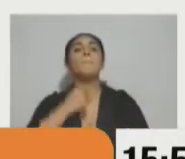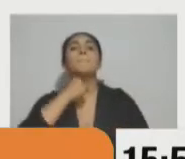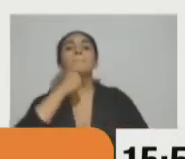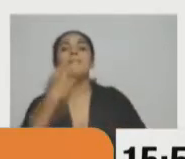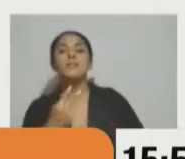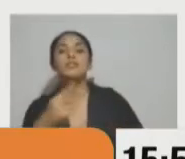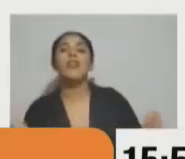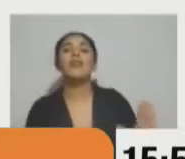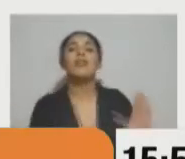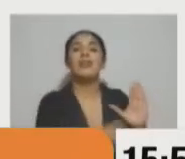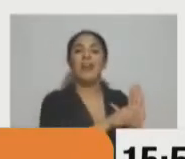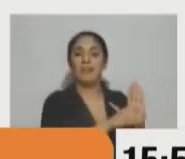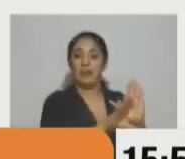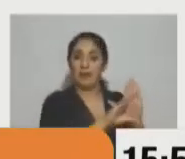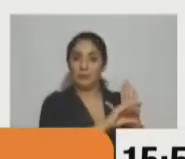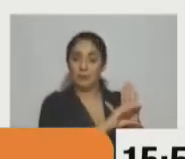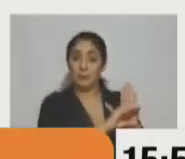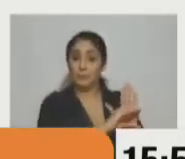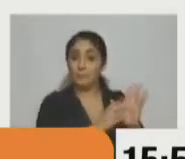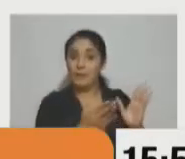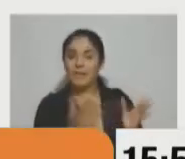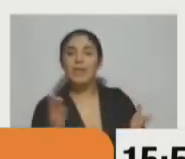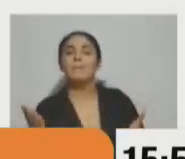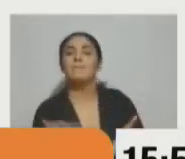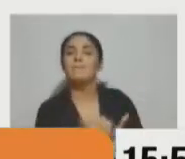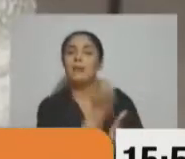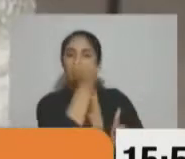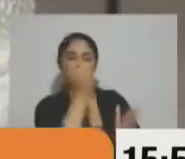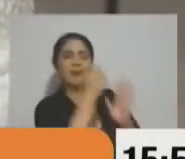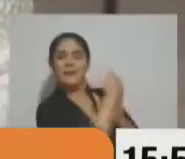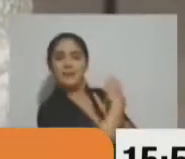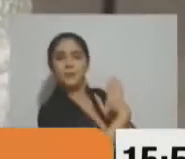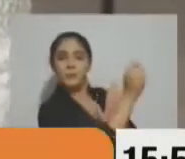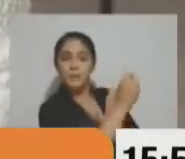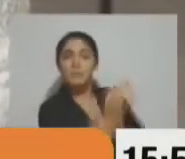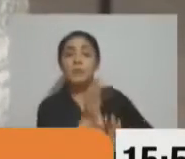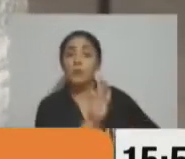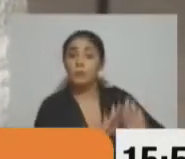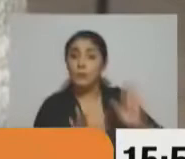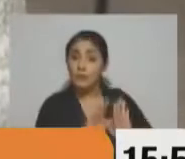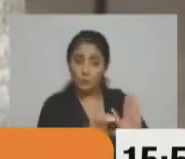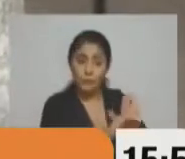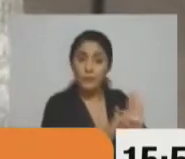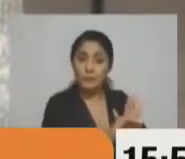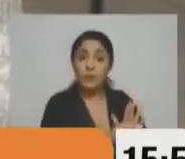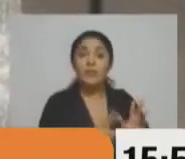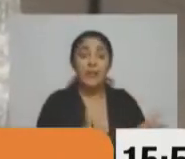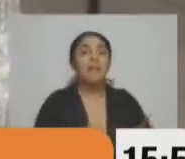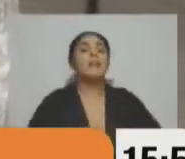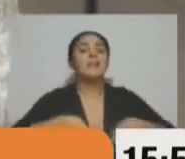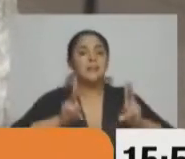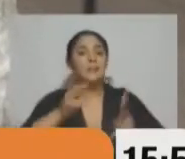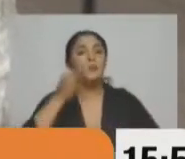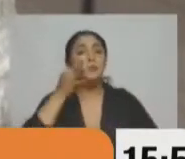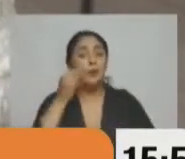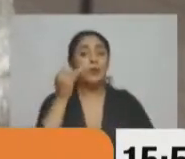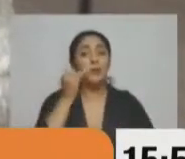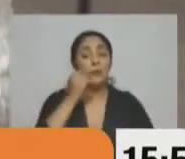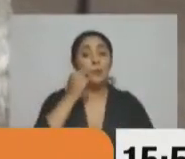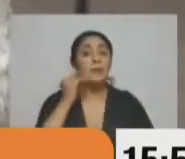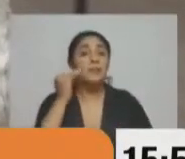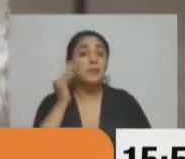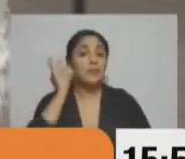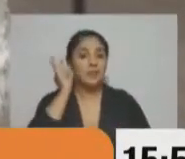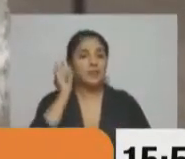del bosque porque había fallecido un rey. Entonces, como estaban acostumbrados a que siempre el rey fuera el que hiciera todo porque mandataba, pero de una forma bastante